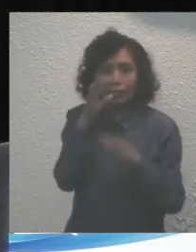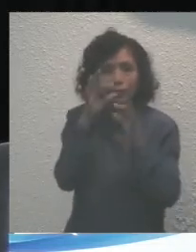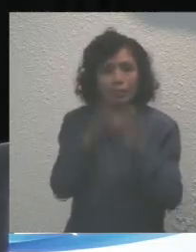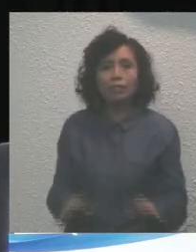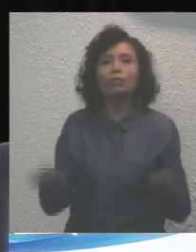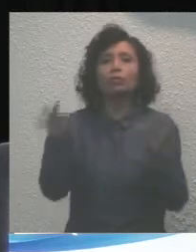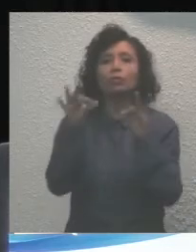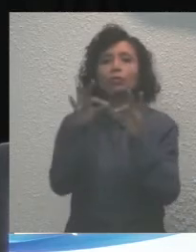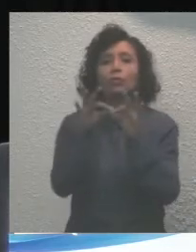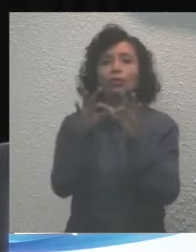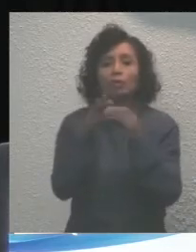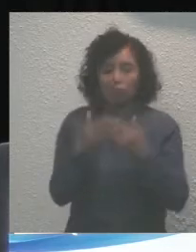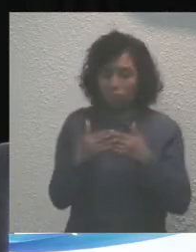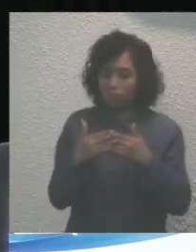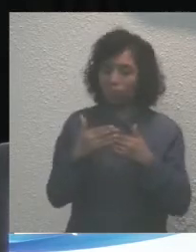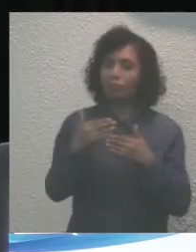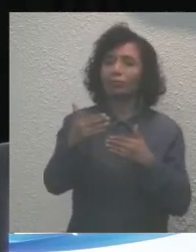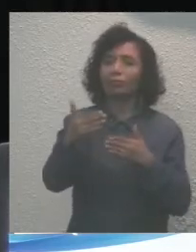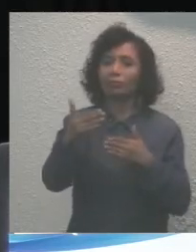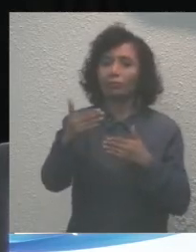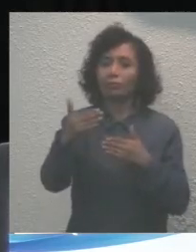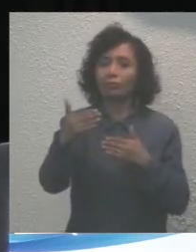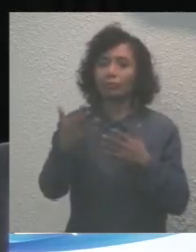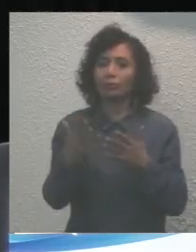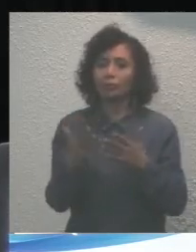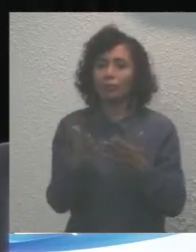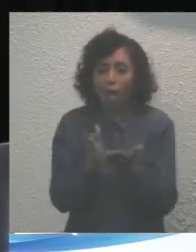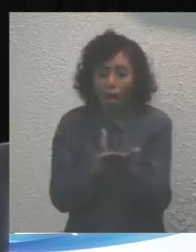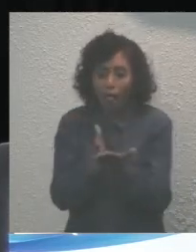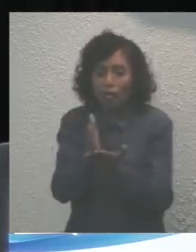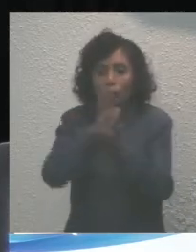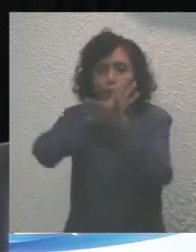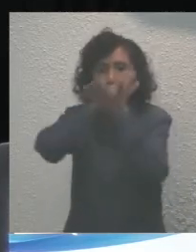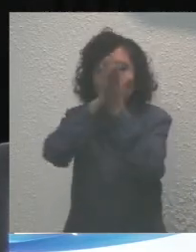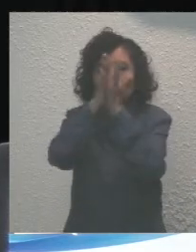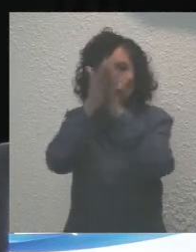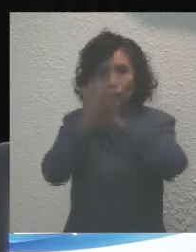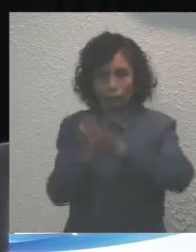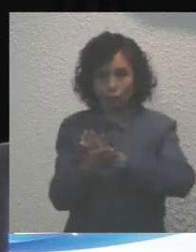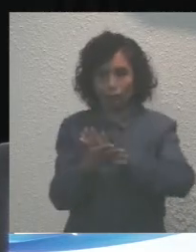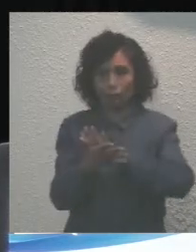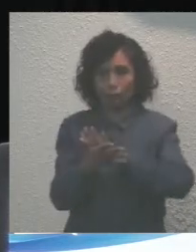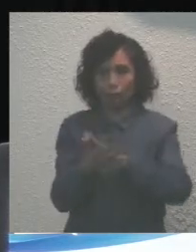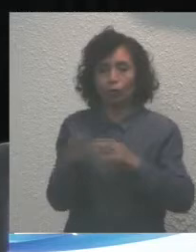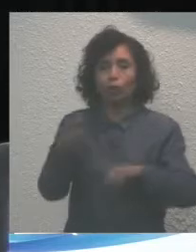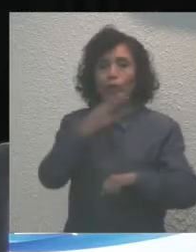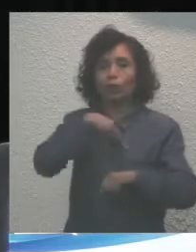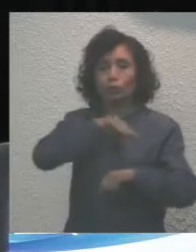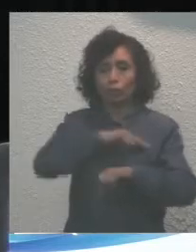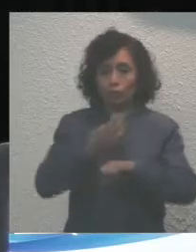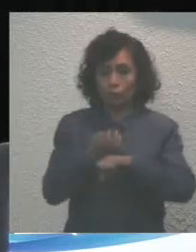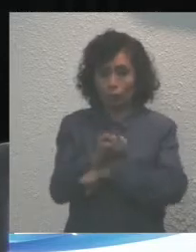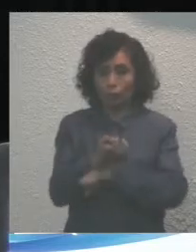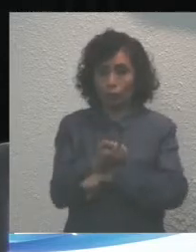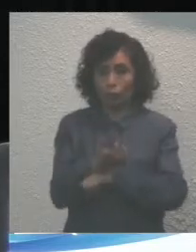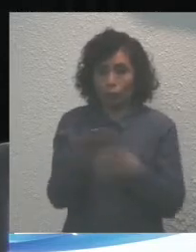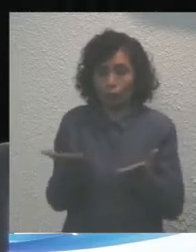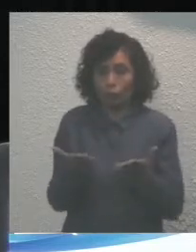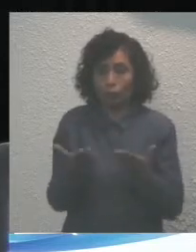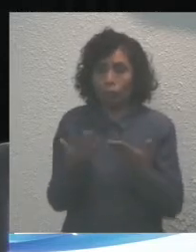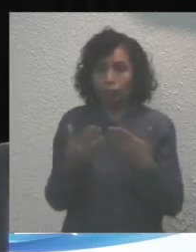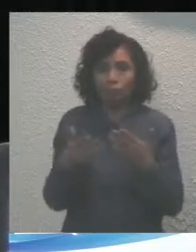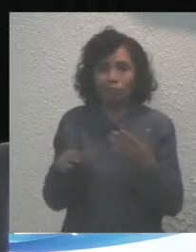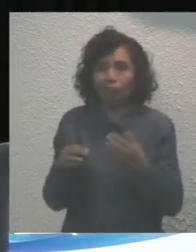es poner en marcha sin titubeos la ruta de la transformación en nuestro Estado, haciendo a un